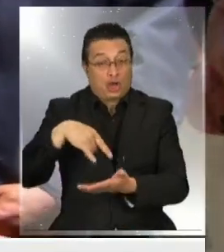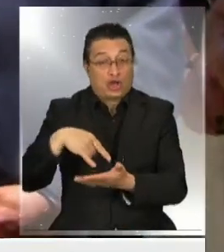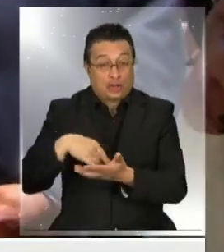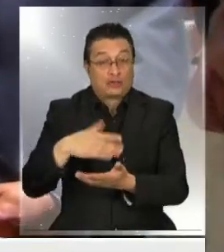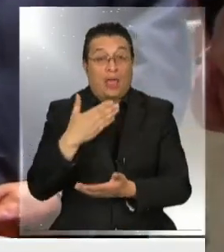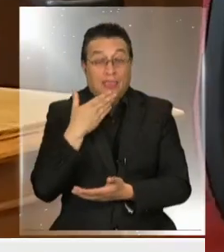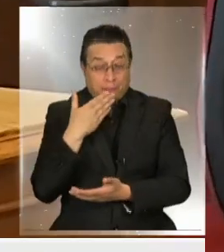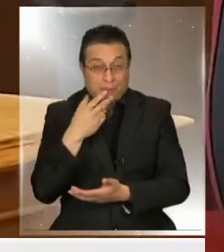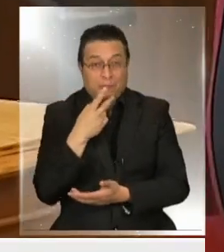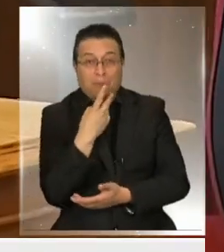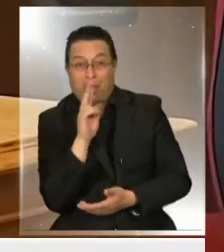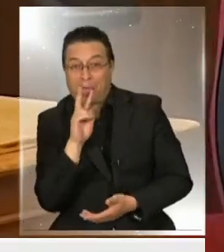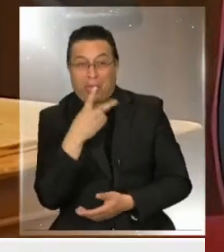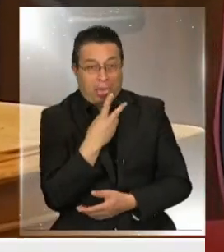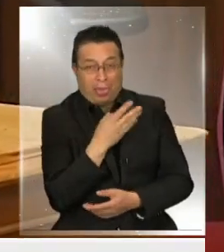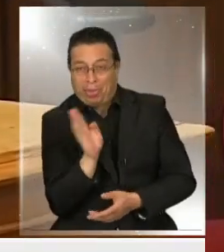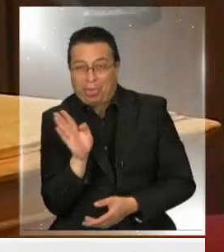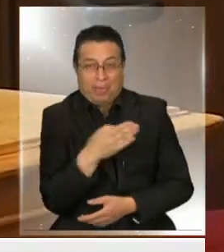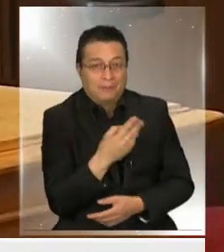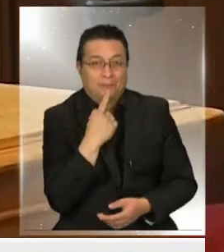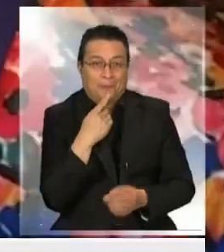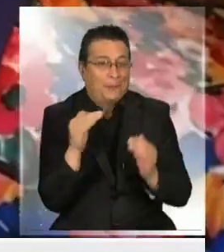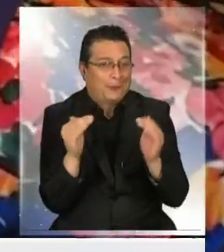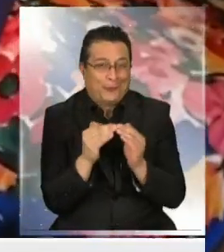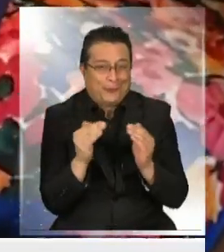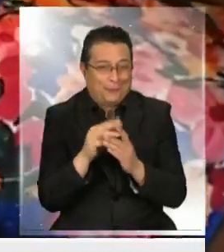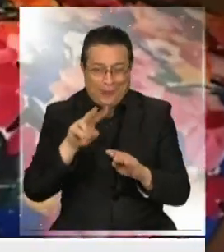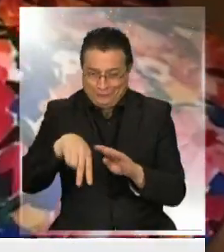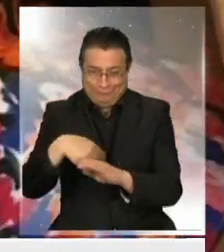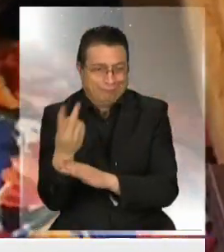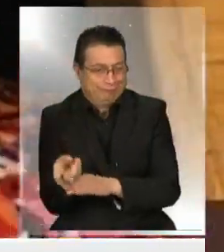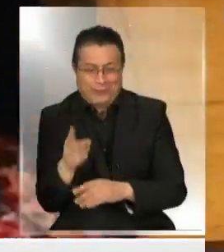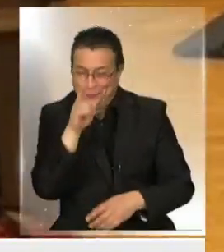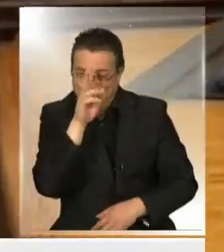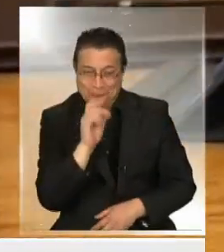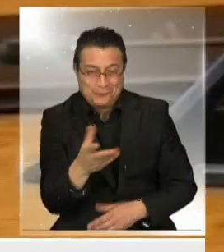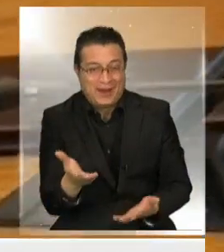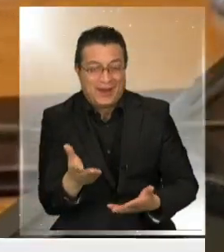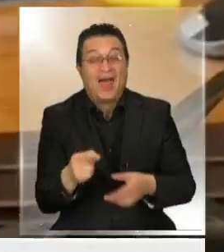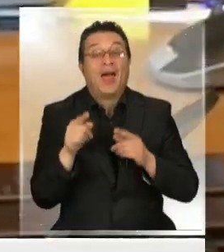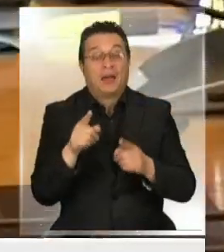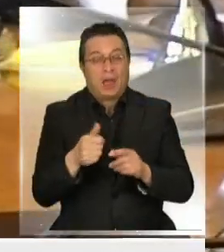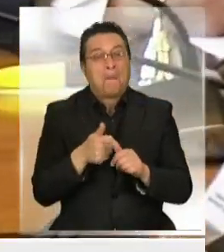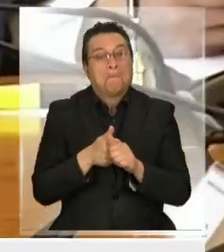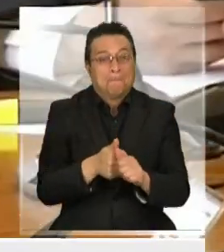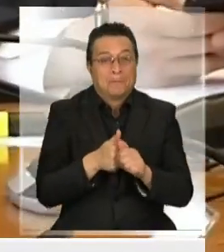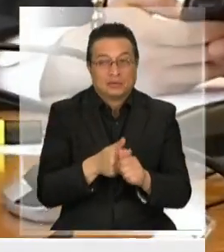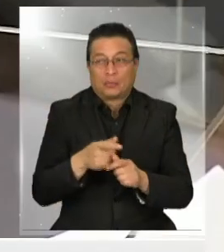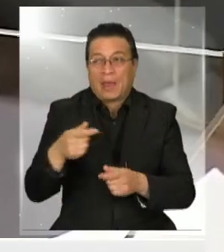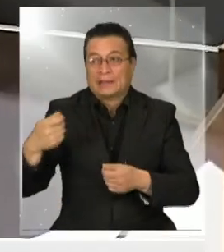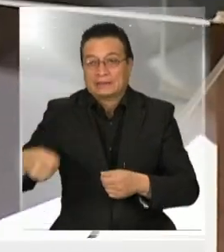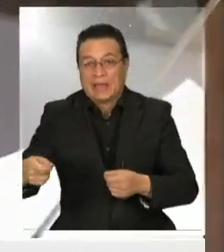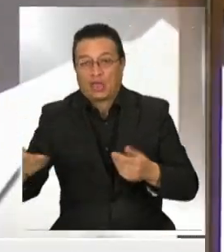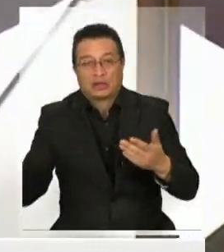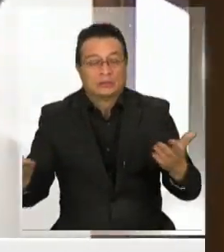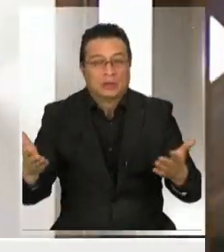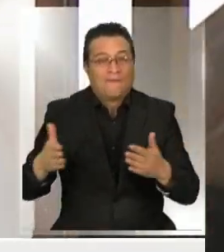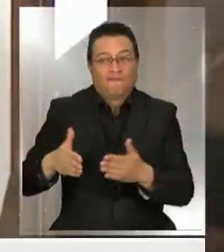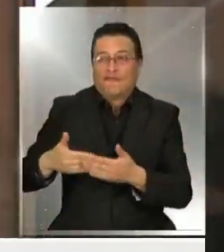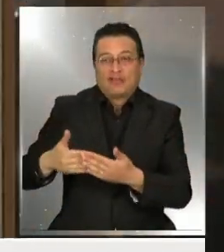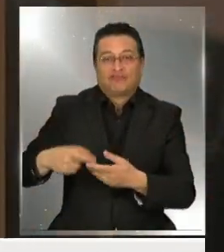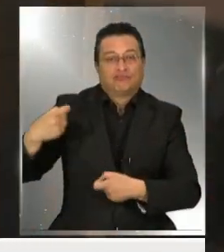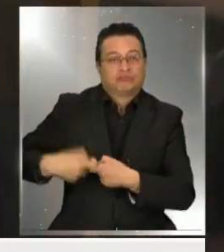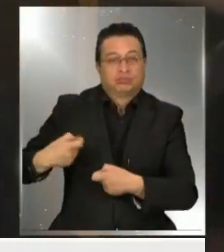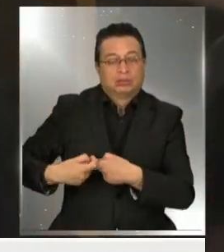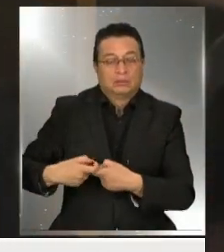donde su giro a favor del proyecto del cuarto retiro de los fondos de pensiones ha puesto presión a más de un senador no tan flexible. El